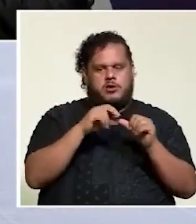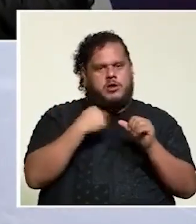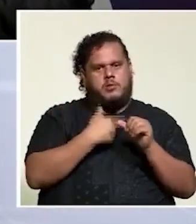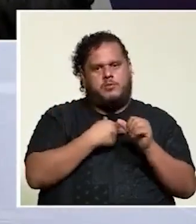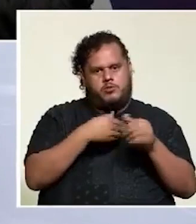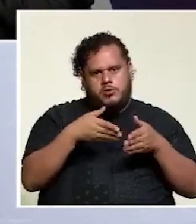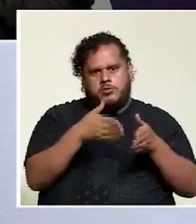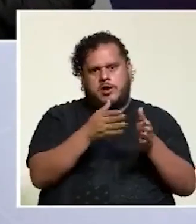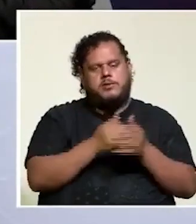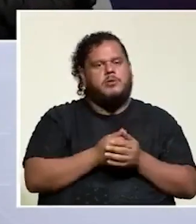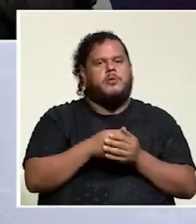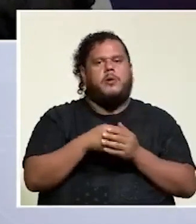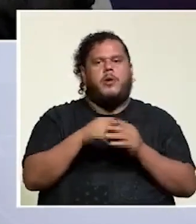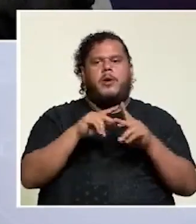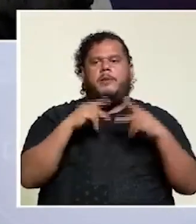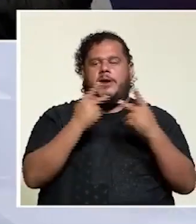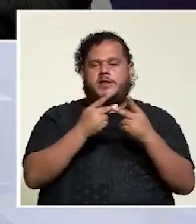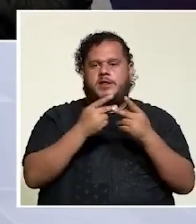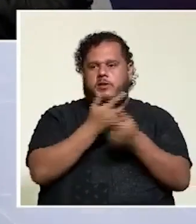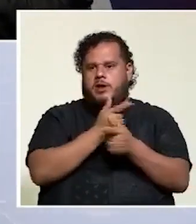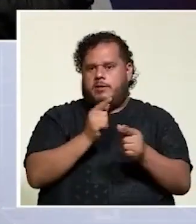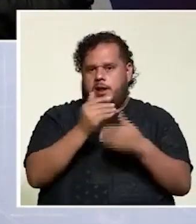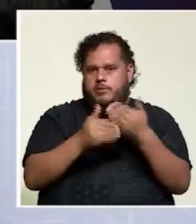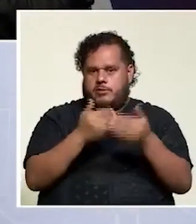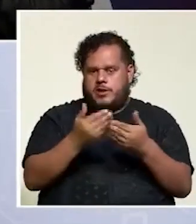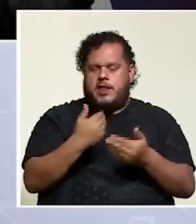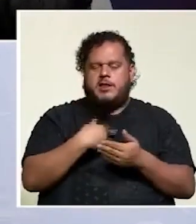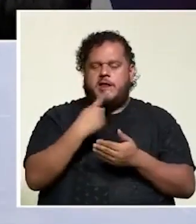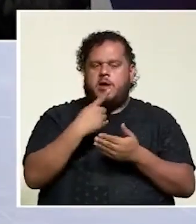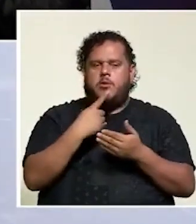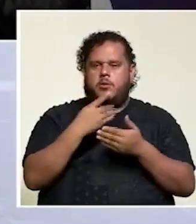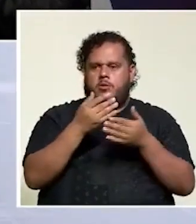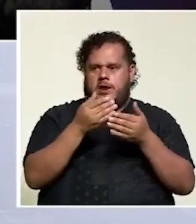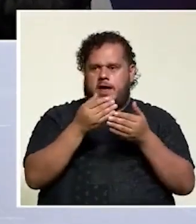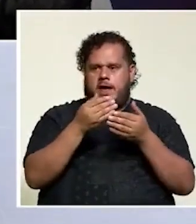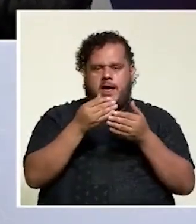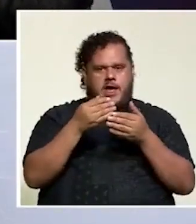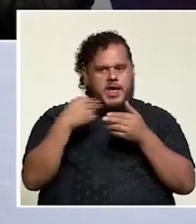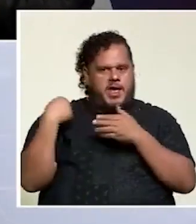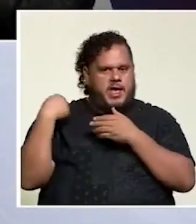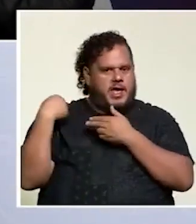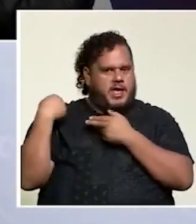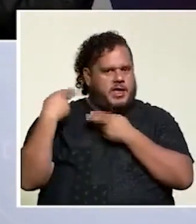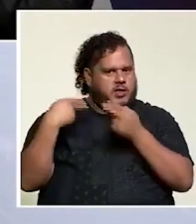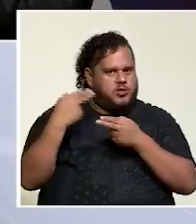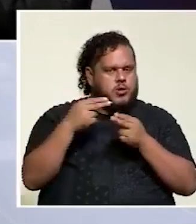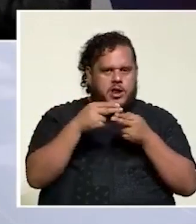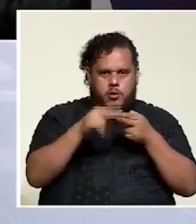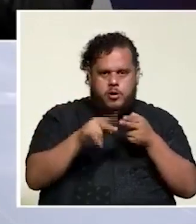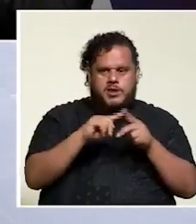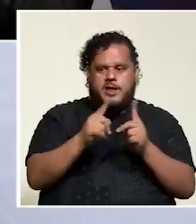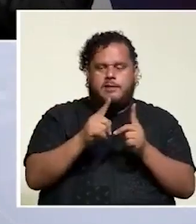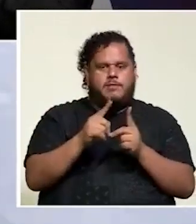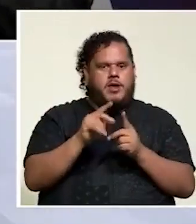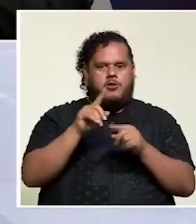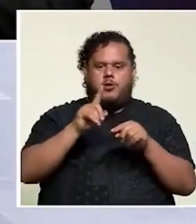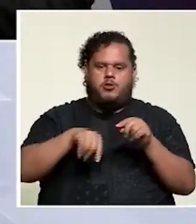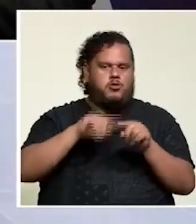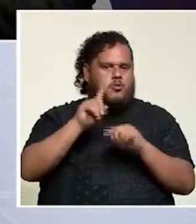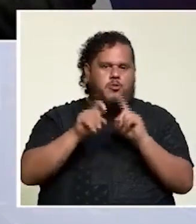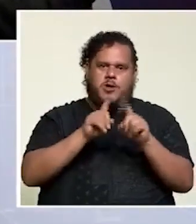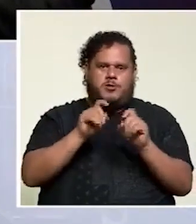nuestro camino. Partido Liberal Progresista es un partido que tiene una trayectoria corta, pero incuestionable,